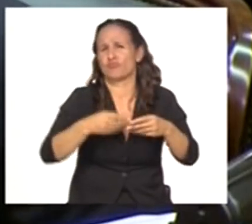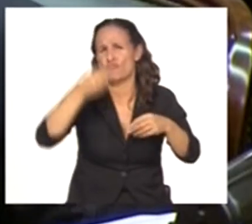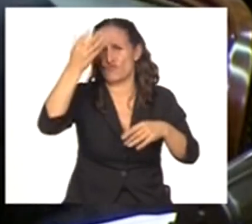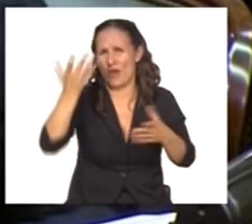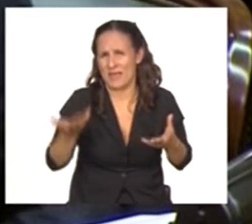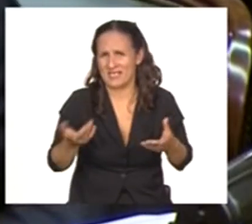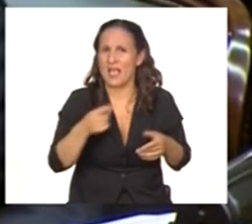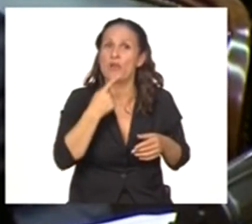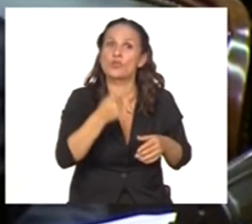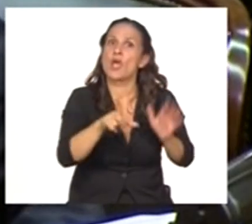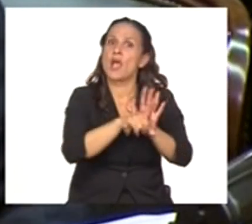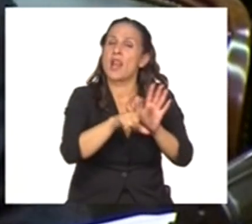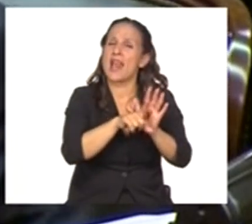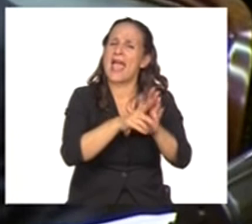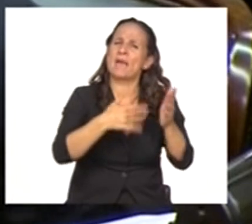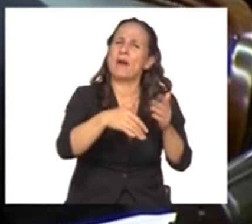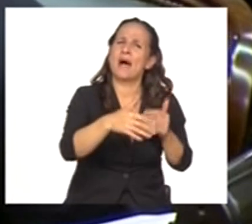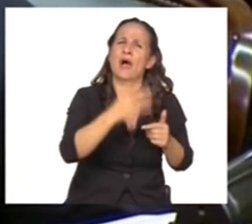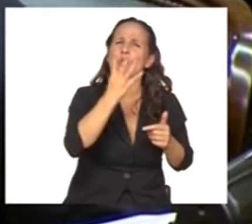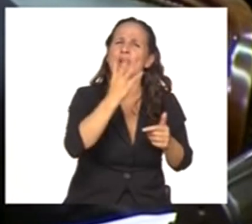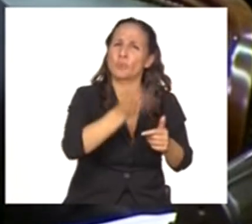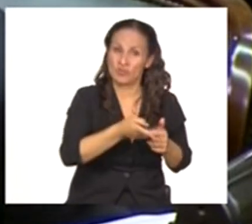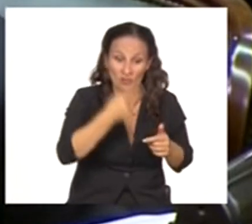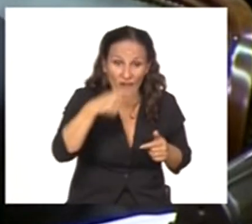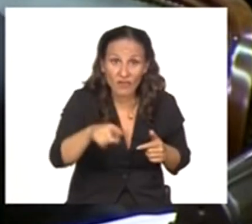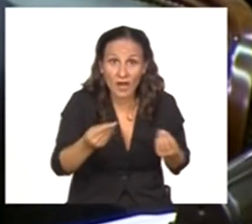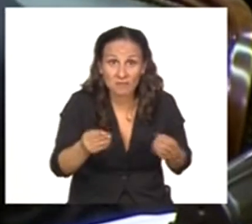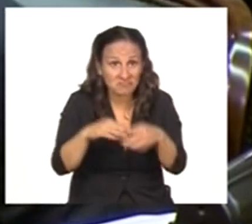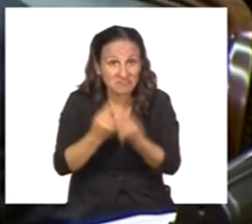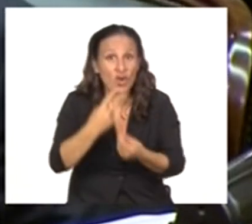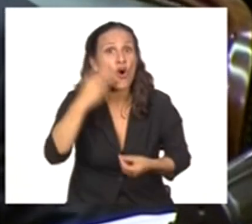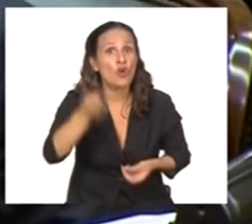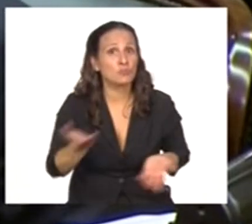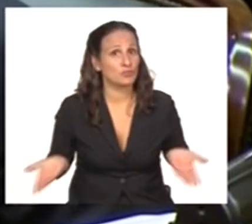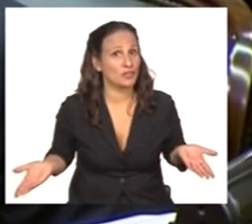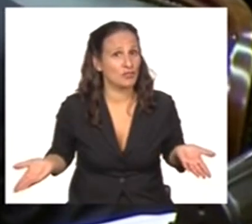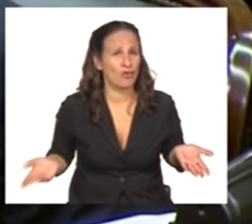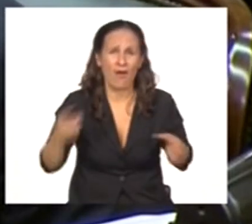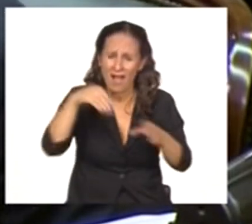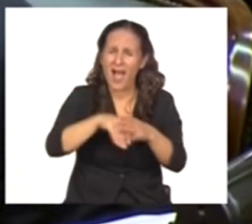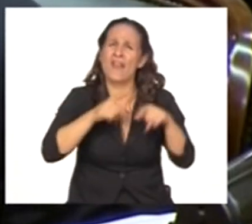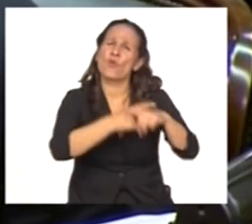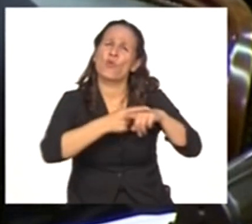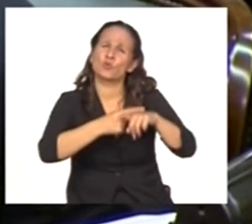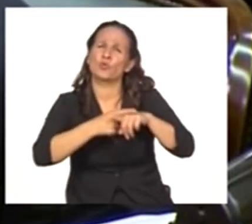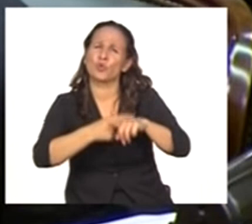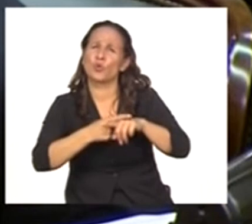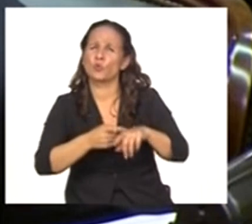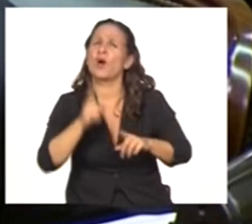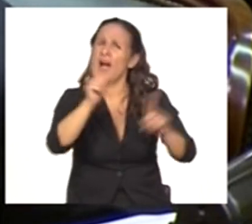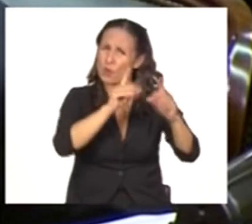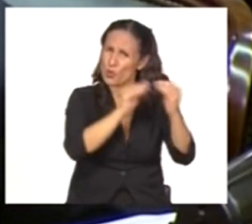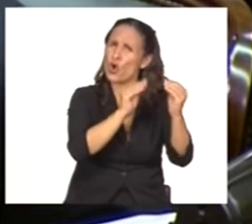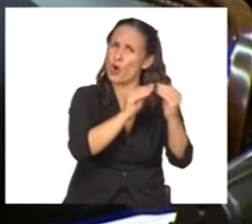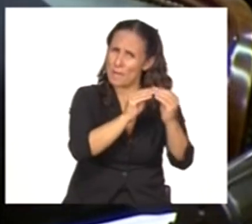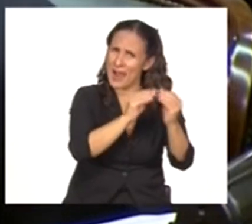cuando decían que esa ley iba a dar solo el 4% y terminó dando el 11%, muchísimas discusiones en este recinto, incluso con algunos compañeros